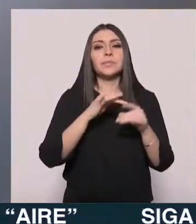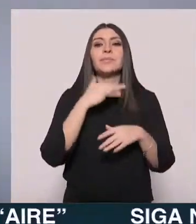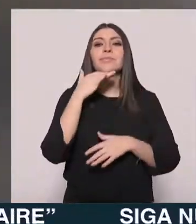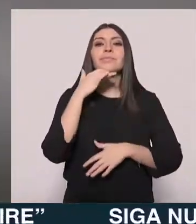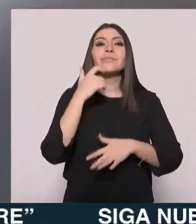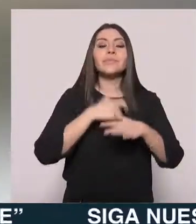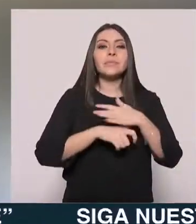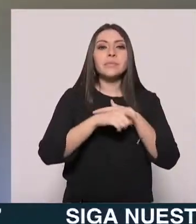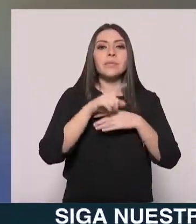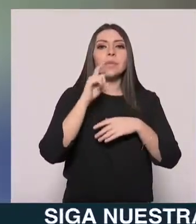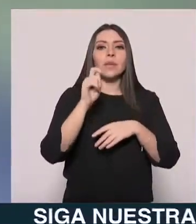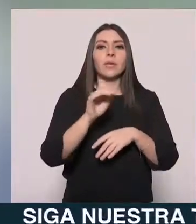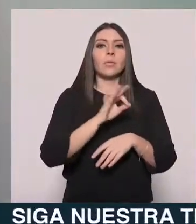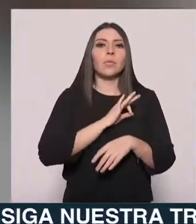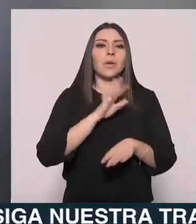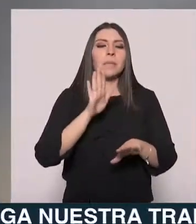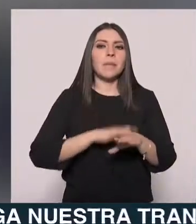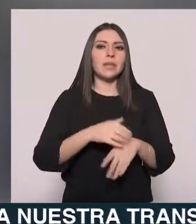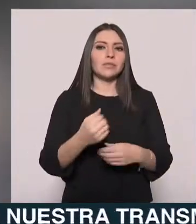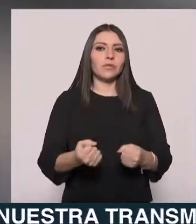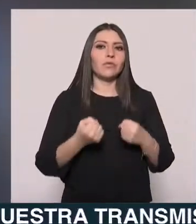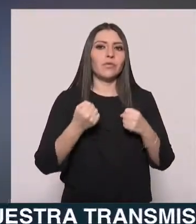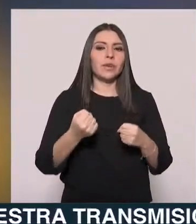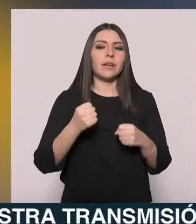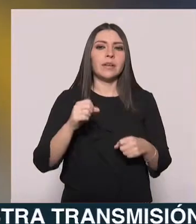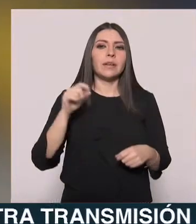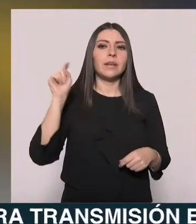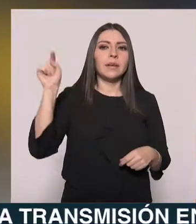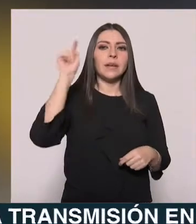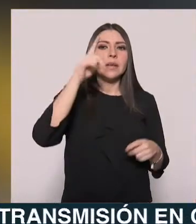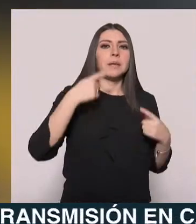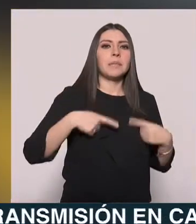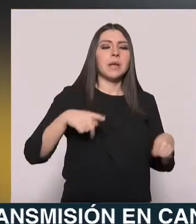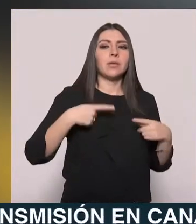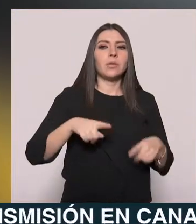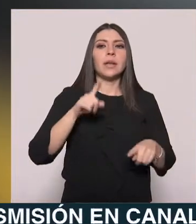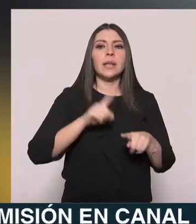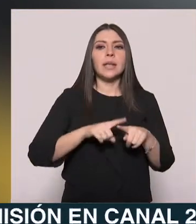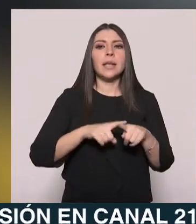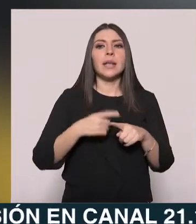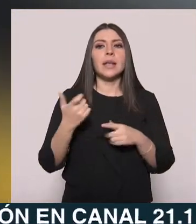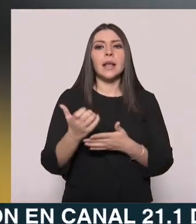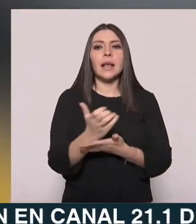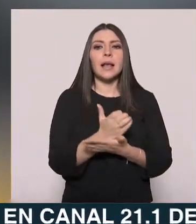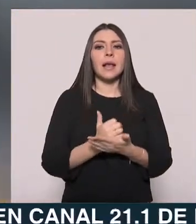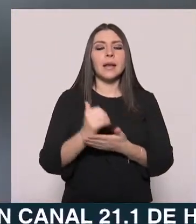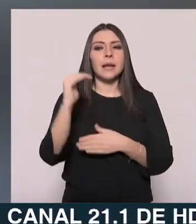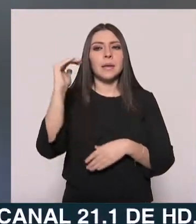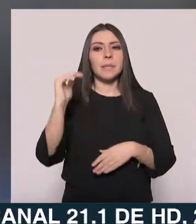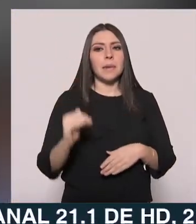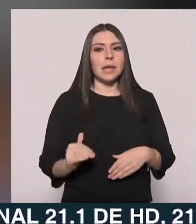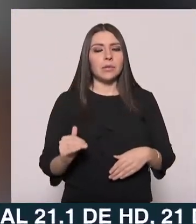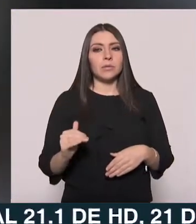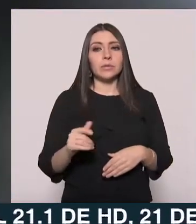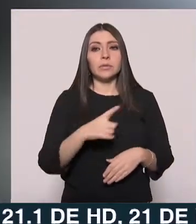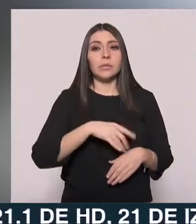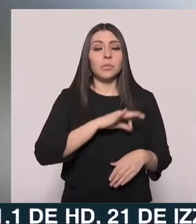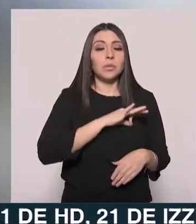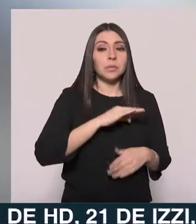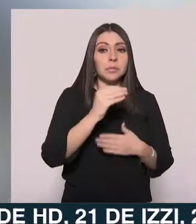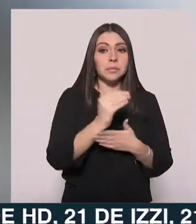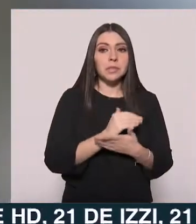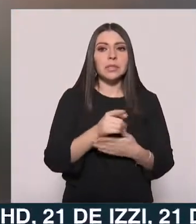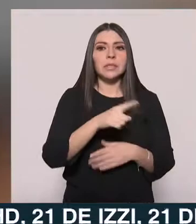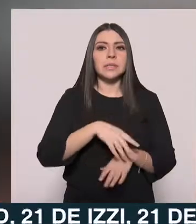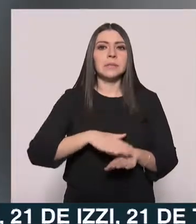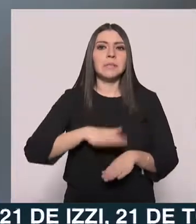corrupción muerde más fuerte en las personas que tienen menos ingresos. Los hogares que tienen menos posibilidades, el